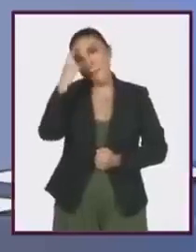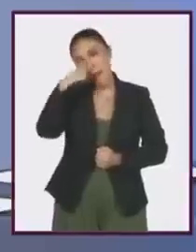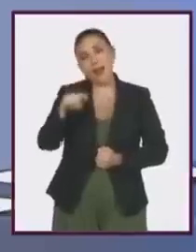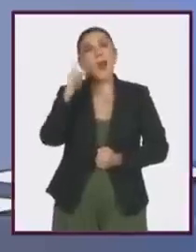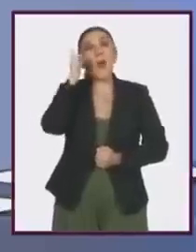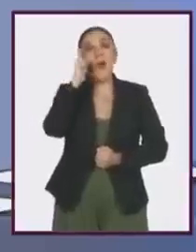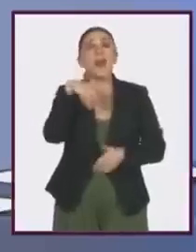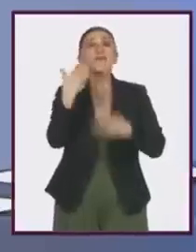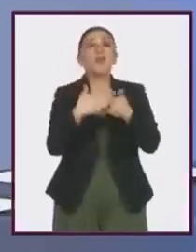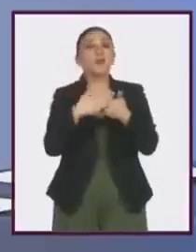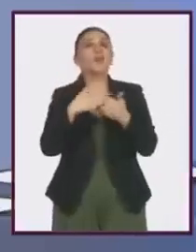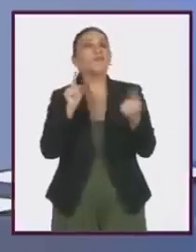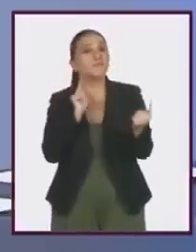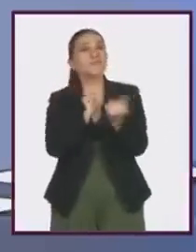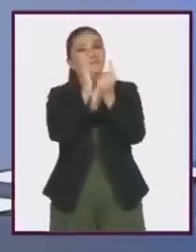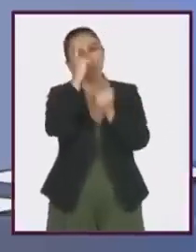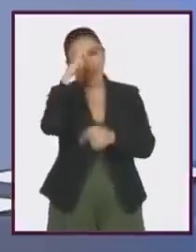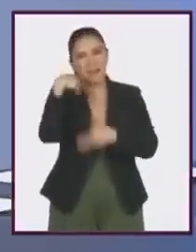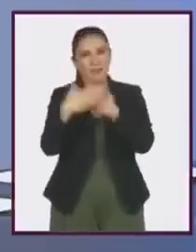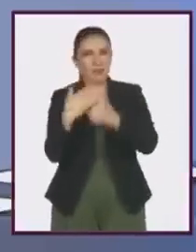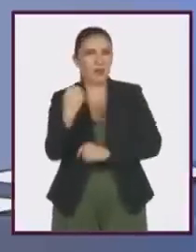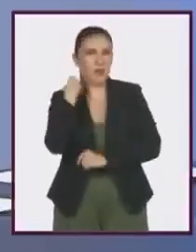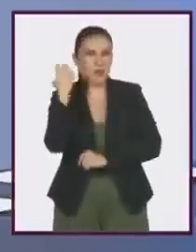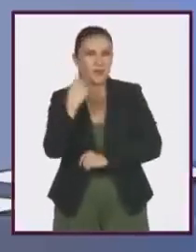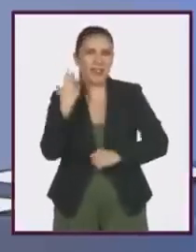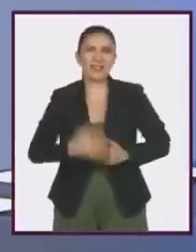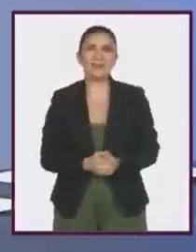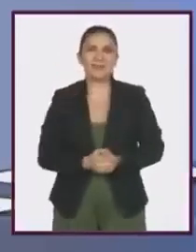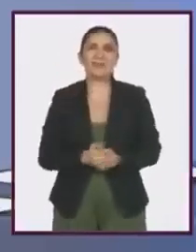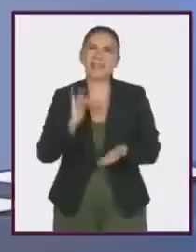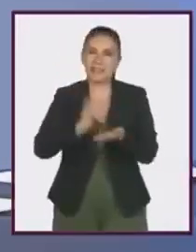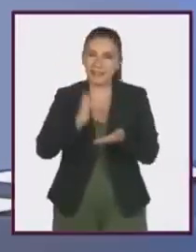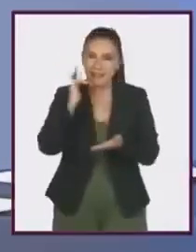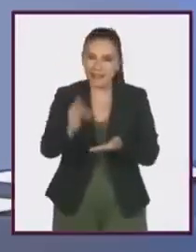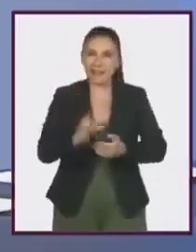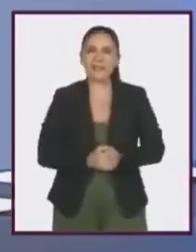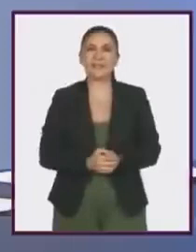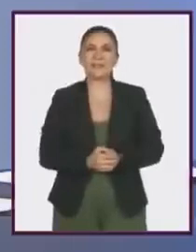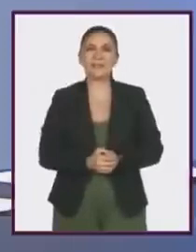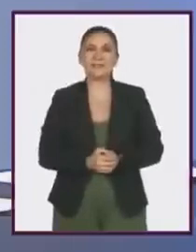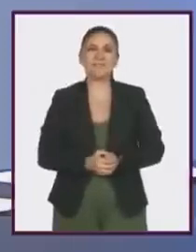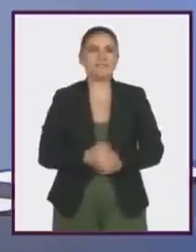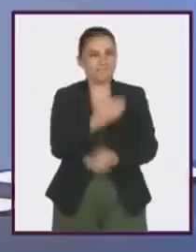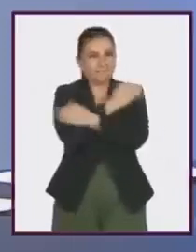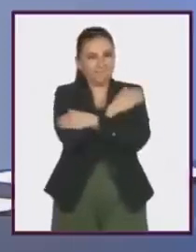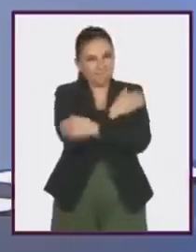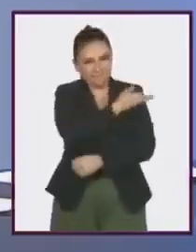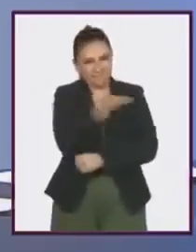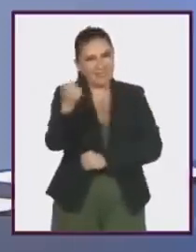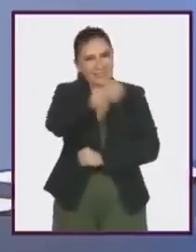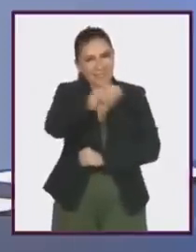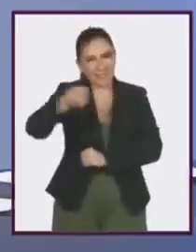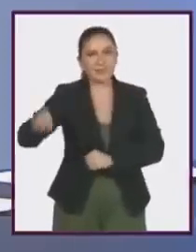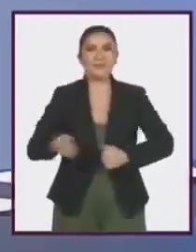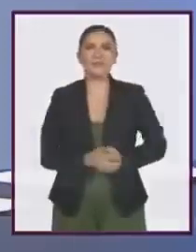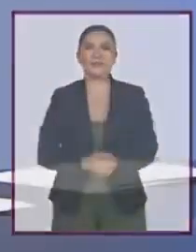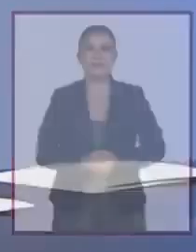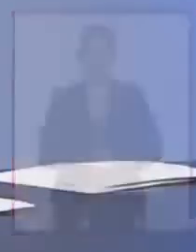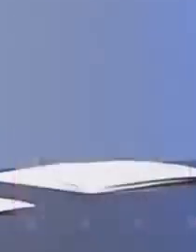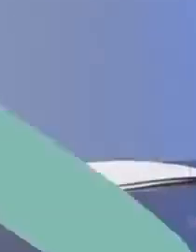nos encontremos en la siguiente conferencia en línea. Gracias y un fuerte abrazo. Saludos, profesores.